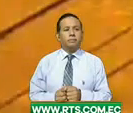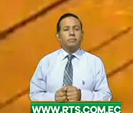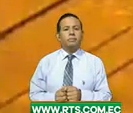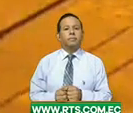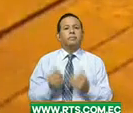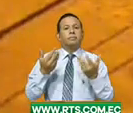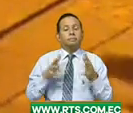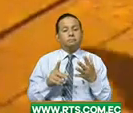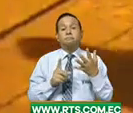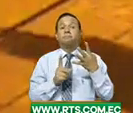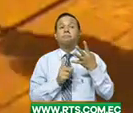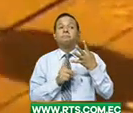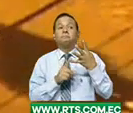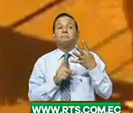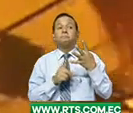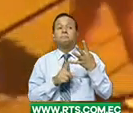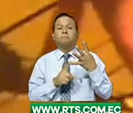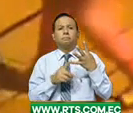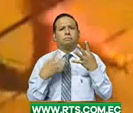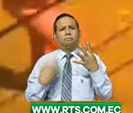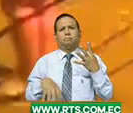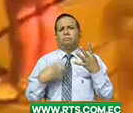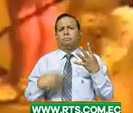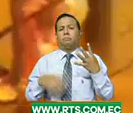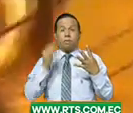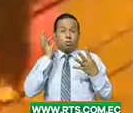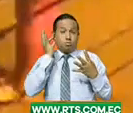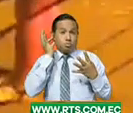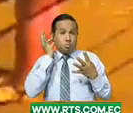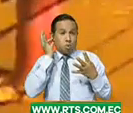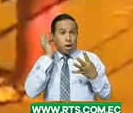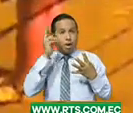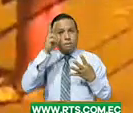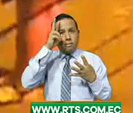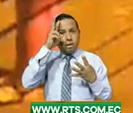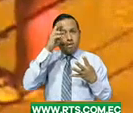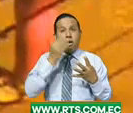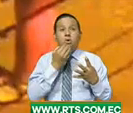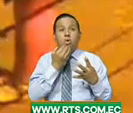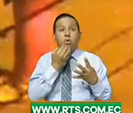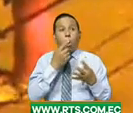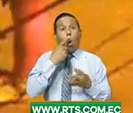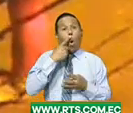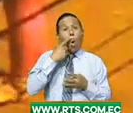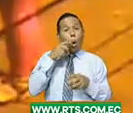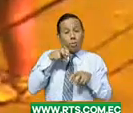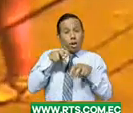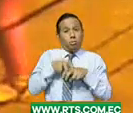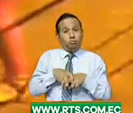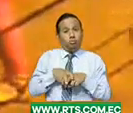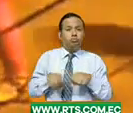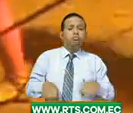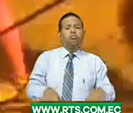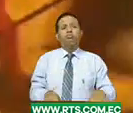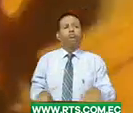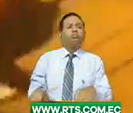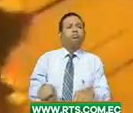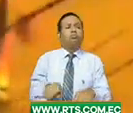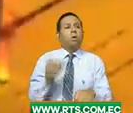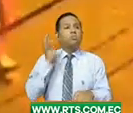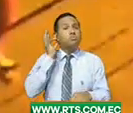Y en manada, así es como actuaron estas féminas. Sorprendieron al ciudadano en moto. Esto en el